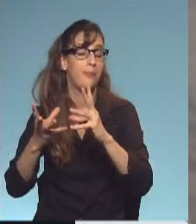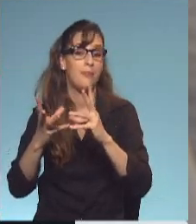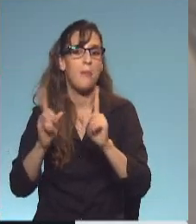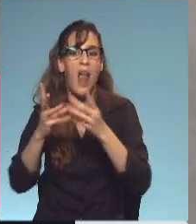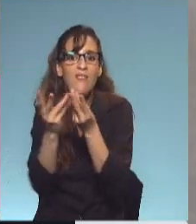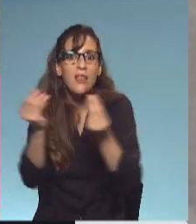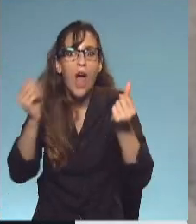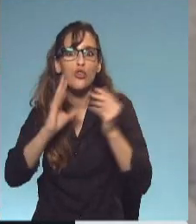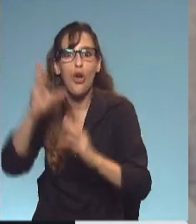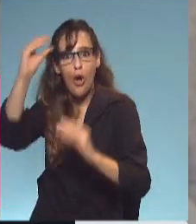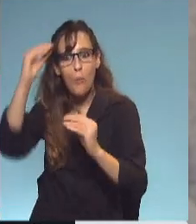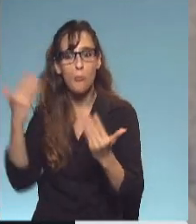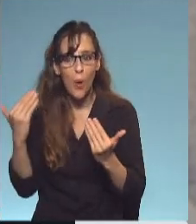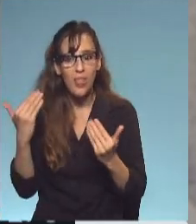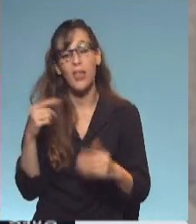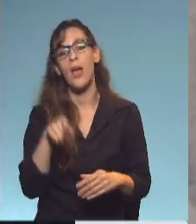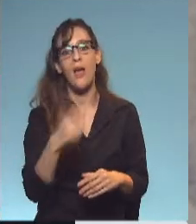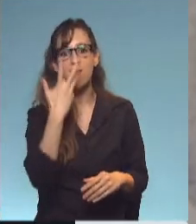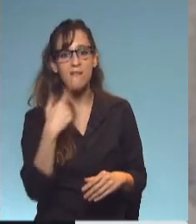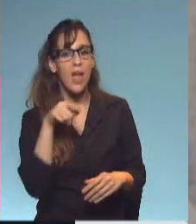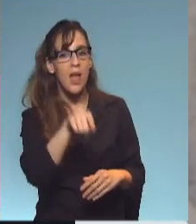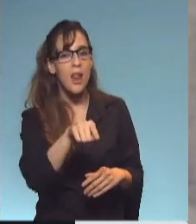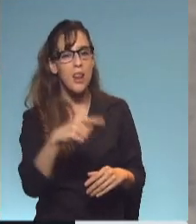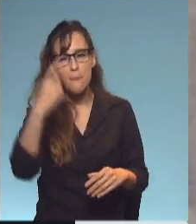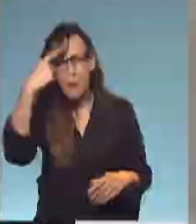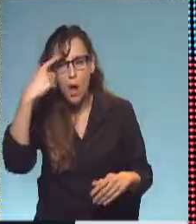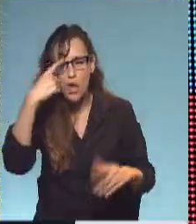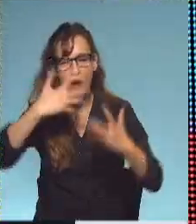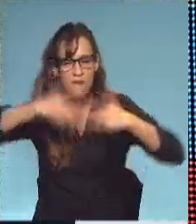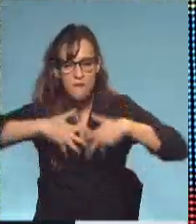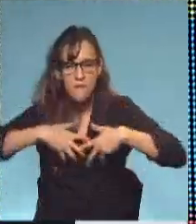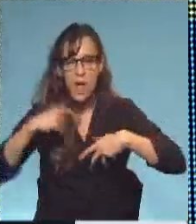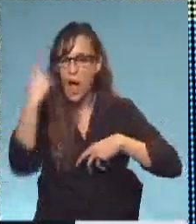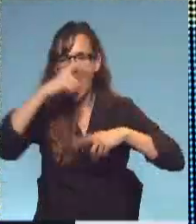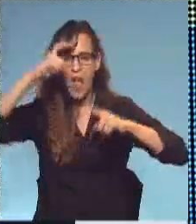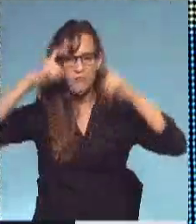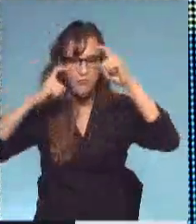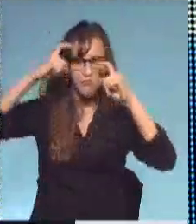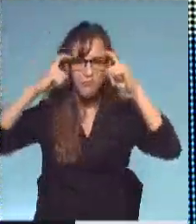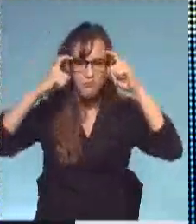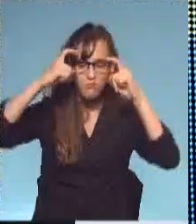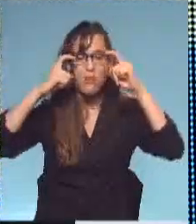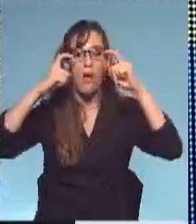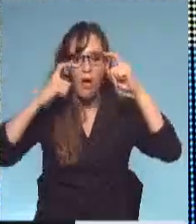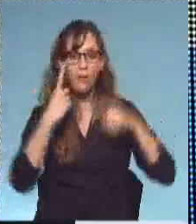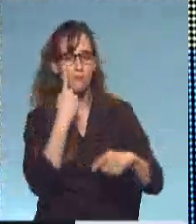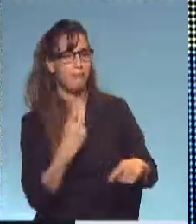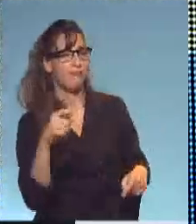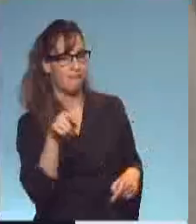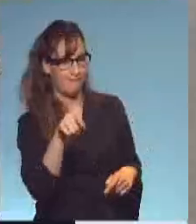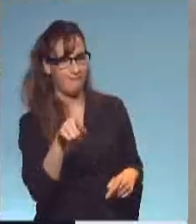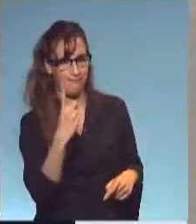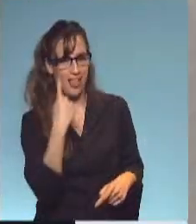gusta la cara que pone Andrés cuando empieza a memorizar, ya te descubrí. Pone unas caras que va como para, como para abajo, para adentro. Es impresionante, es como que mirás